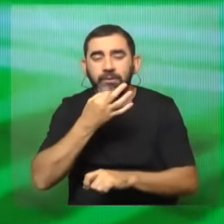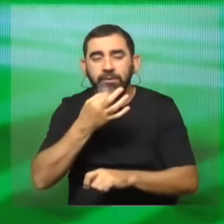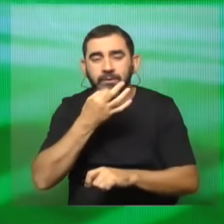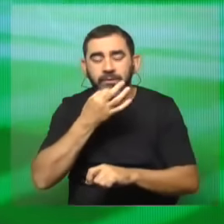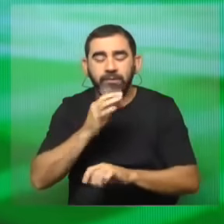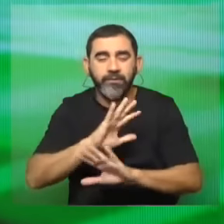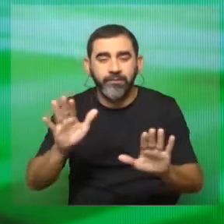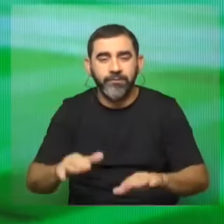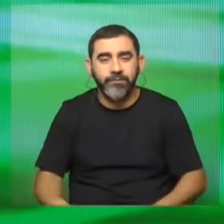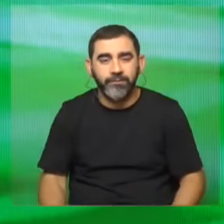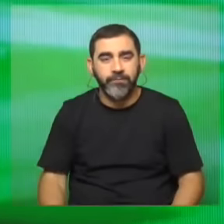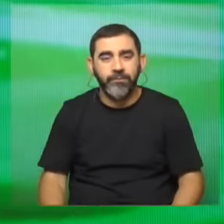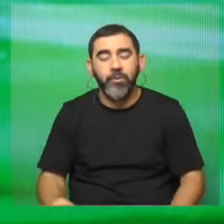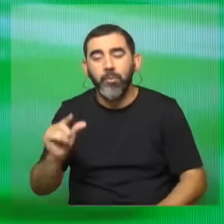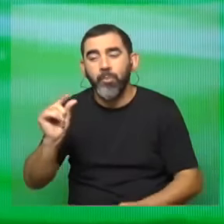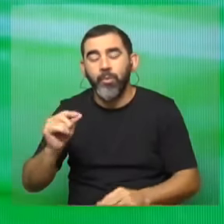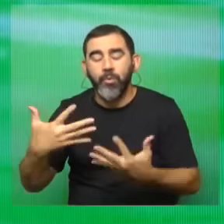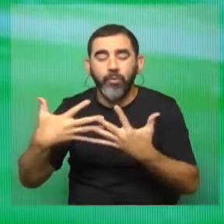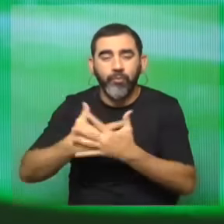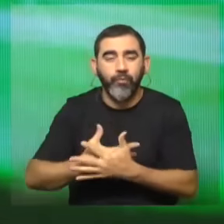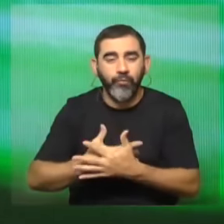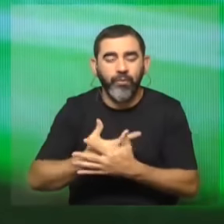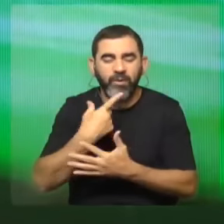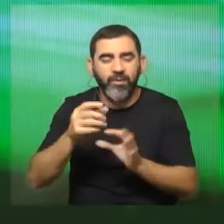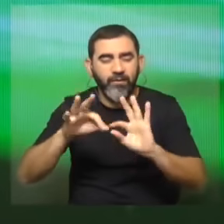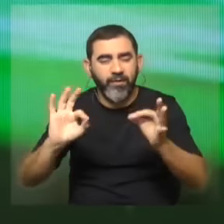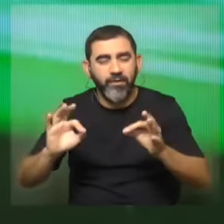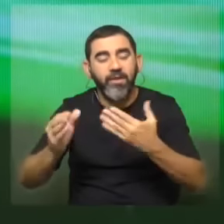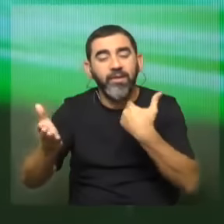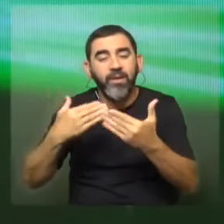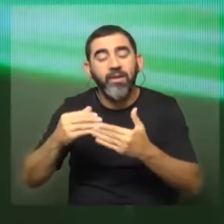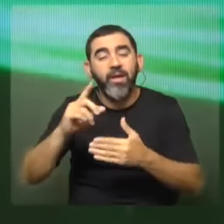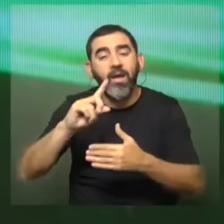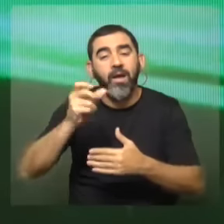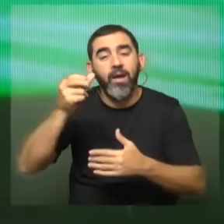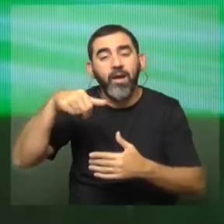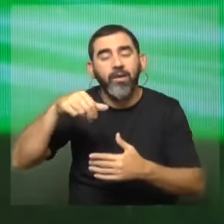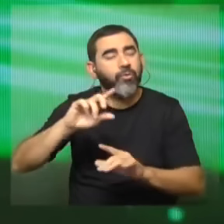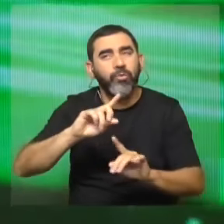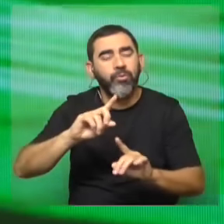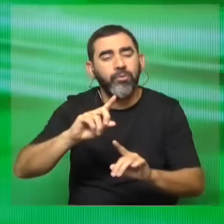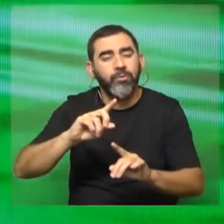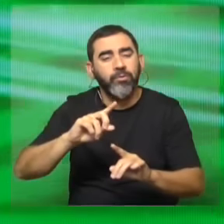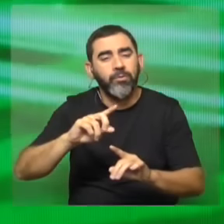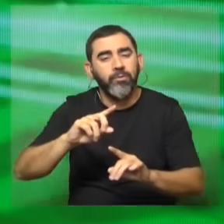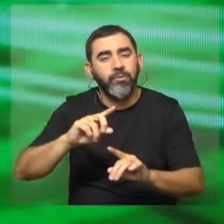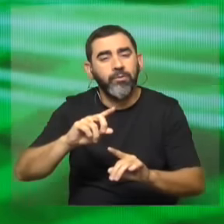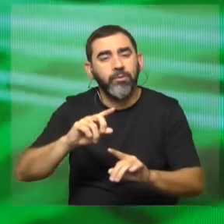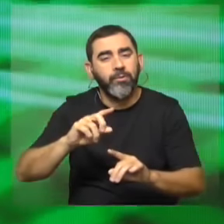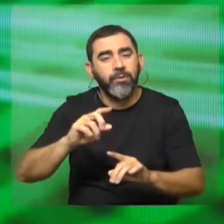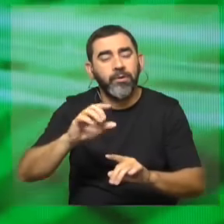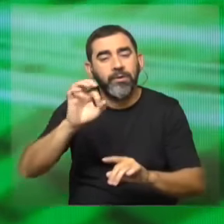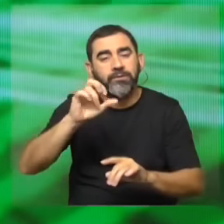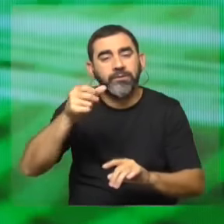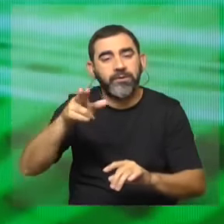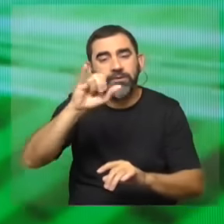TV este fue en el marco de una charla donde gandini donde este pacha Sánchez